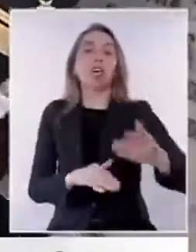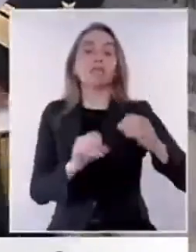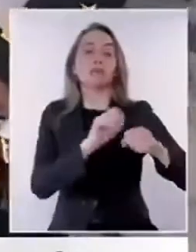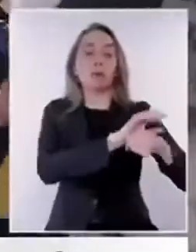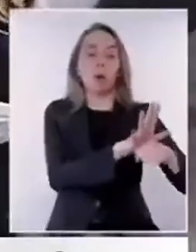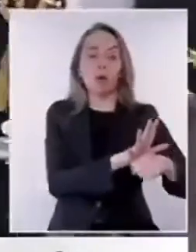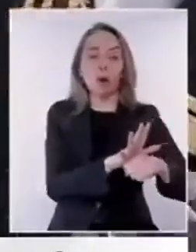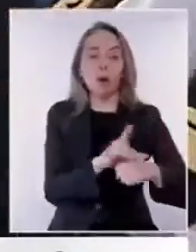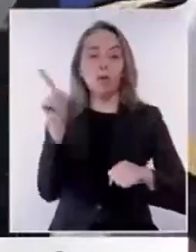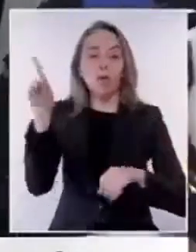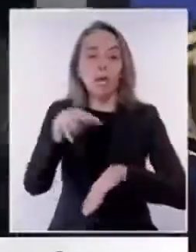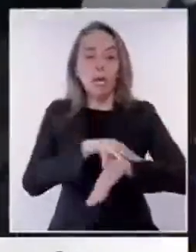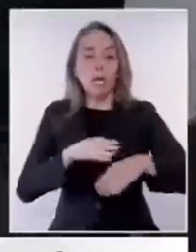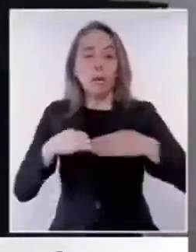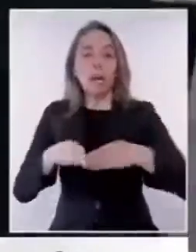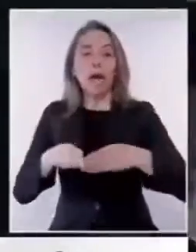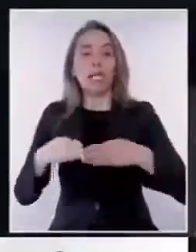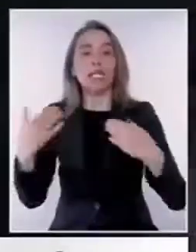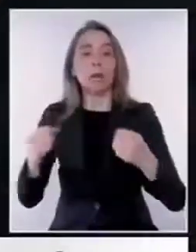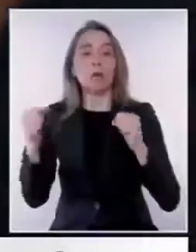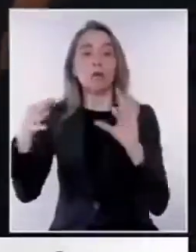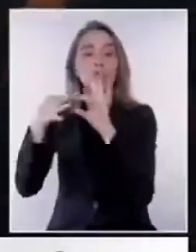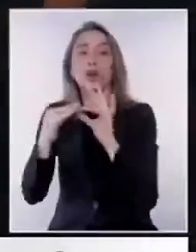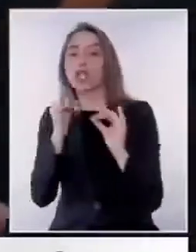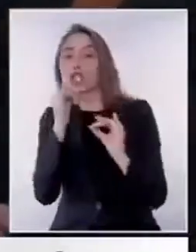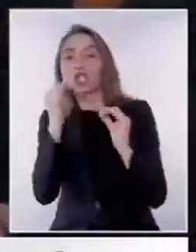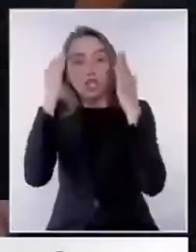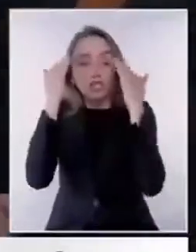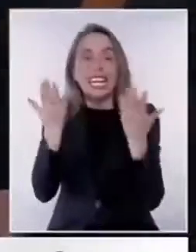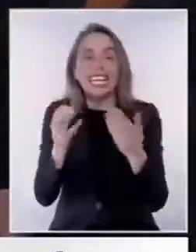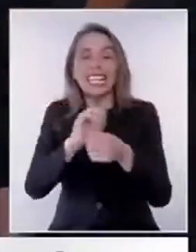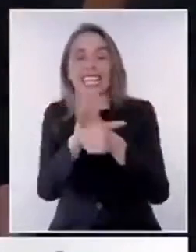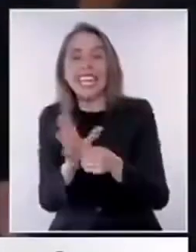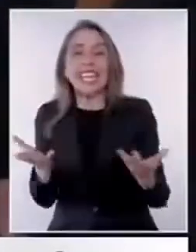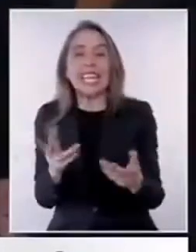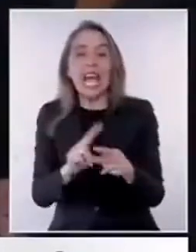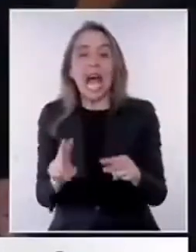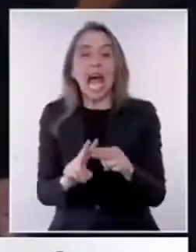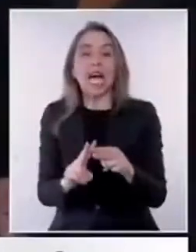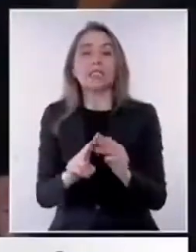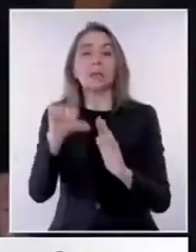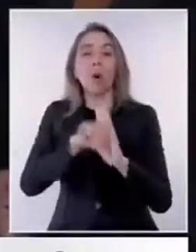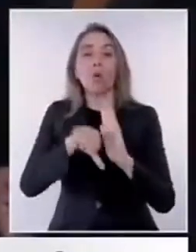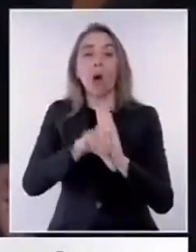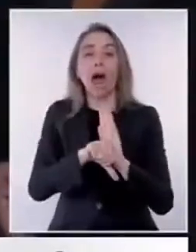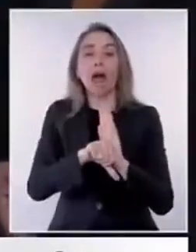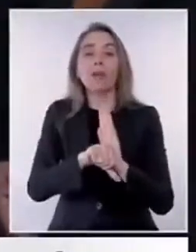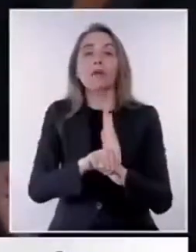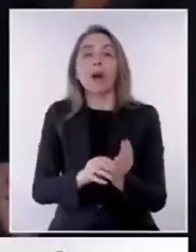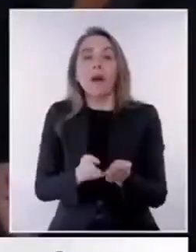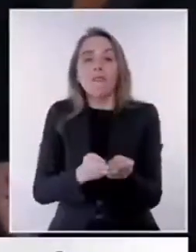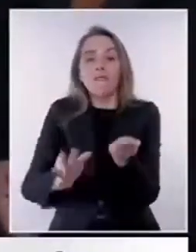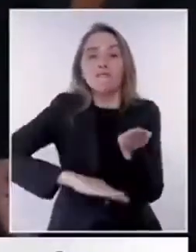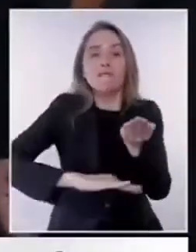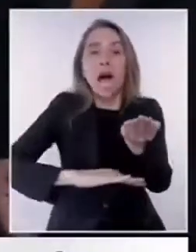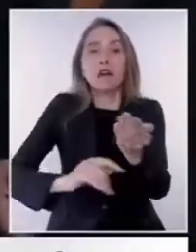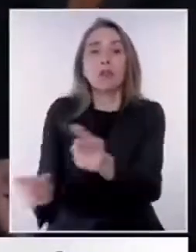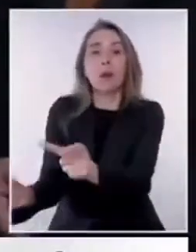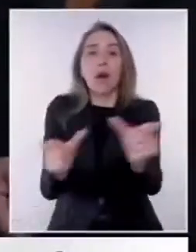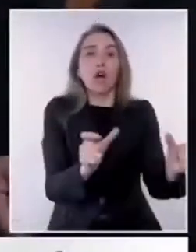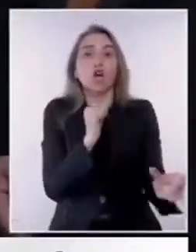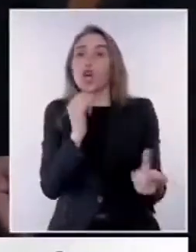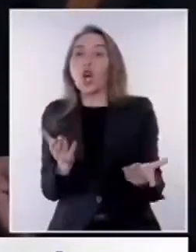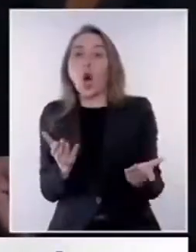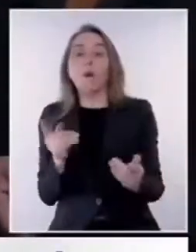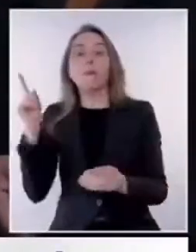Marina era muy fuerte porque no sabíamos cómo era y qué es lo que teníamos que hacer para las cuarentenas para poder salir a navegar y poder seguir operando.